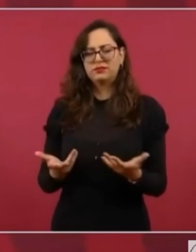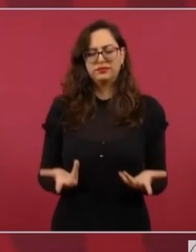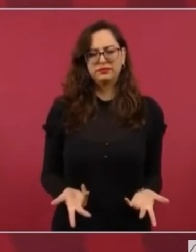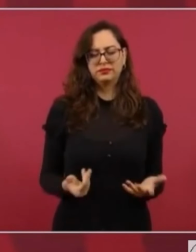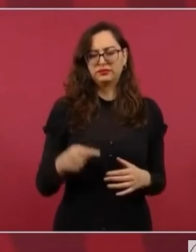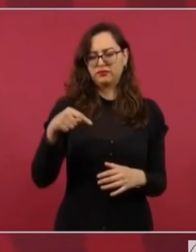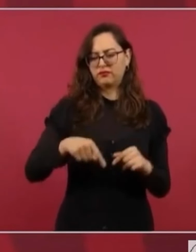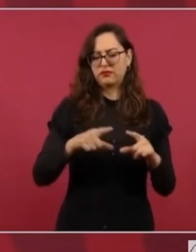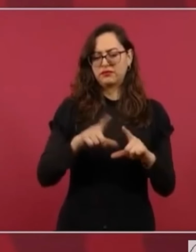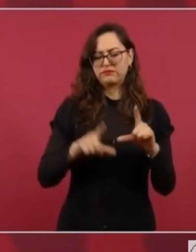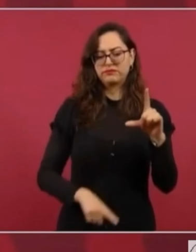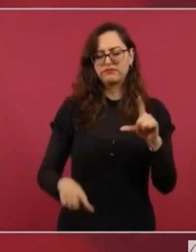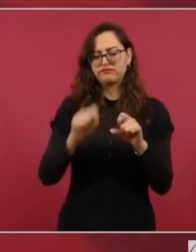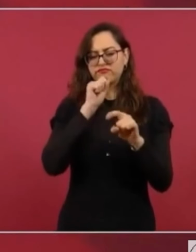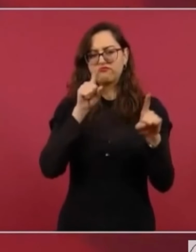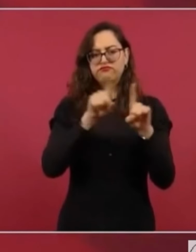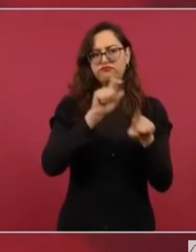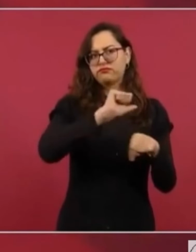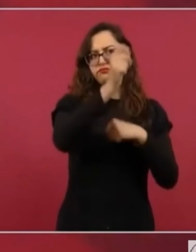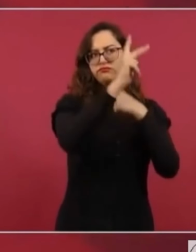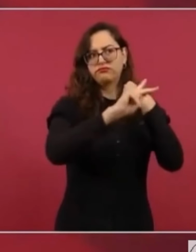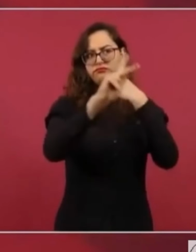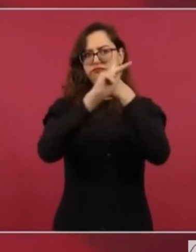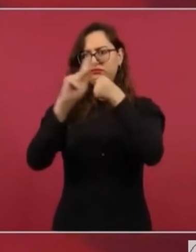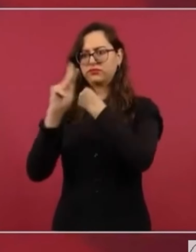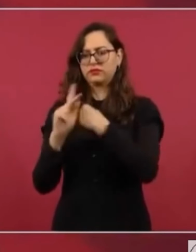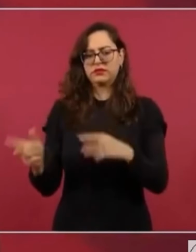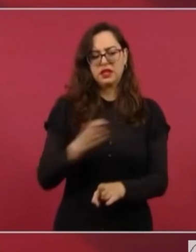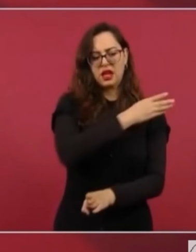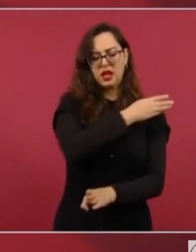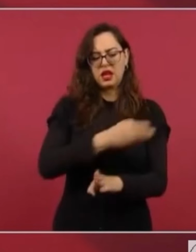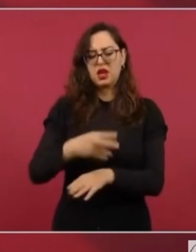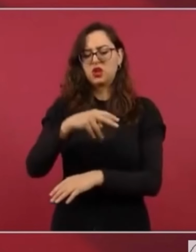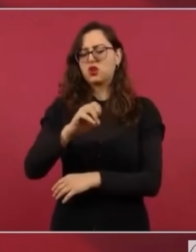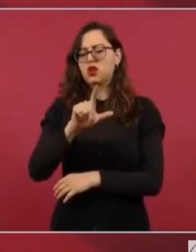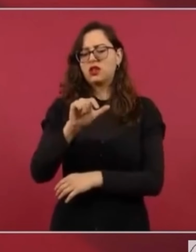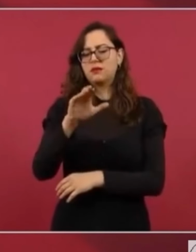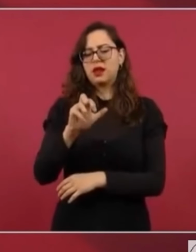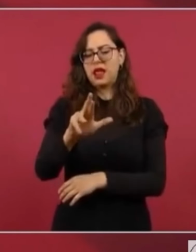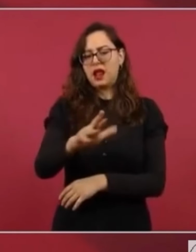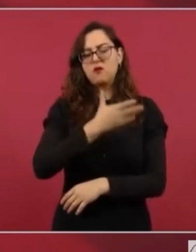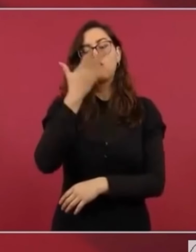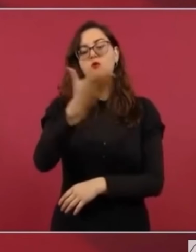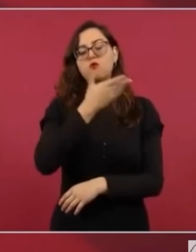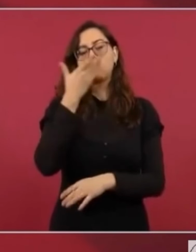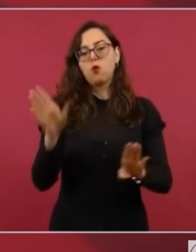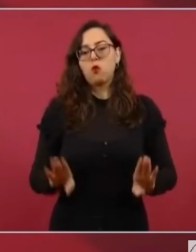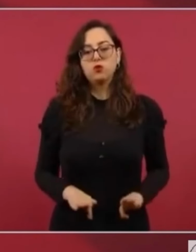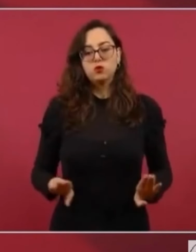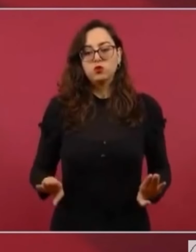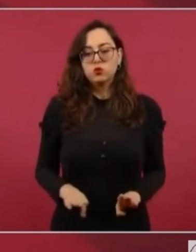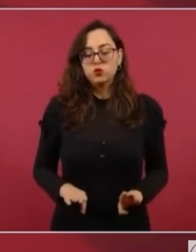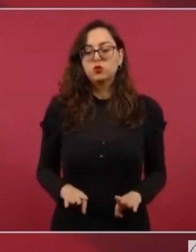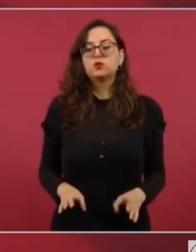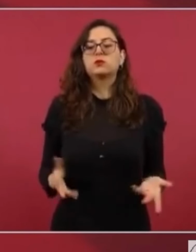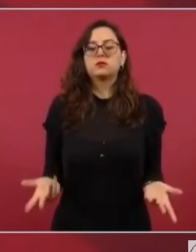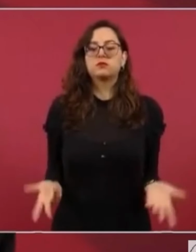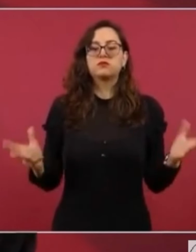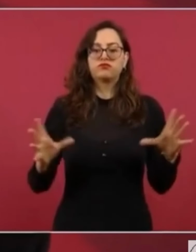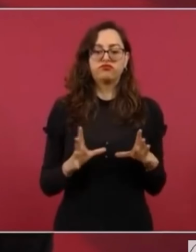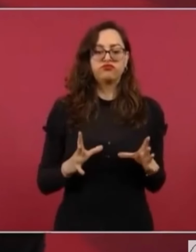solo en México, en el mundo. Durante todo el periodo neoliberal se fueron